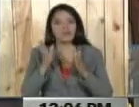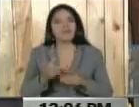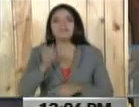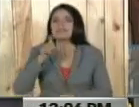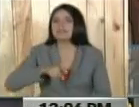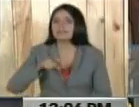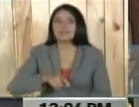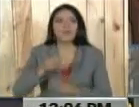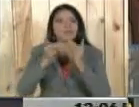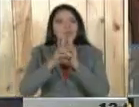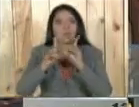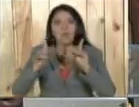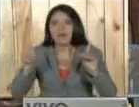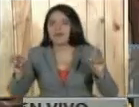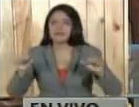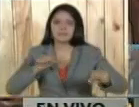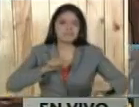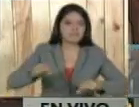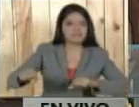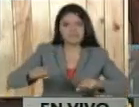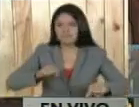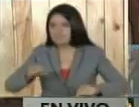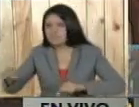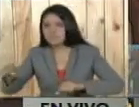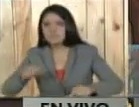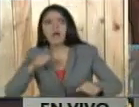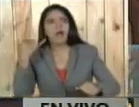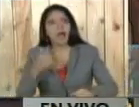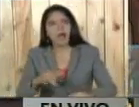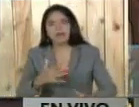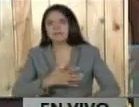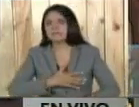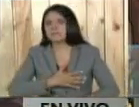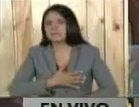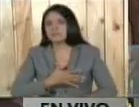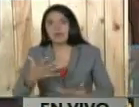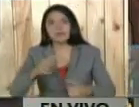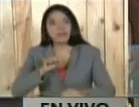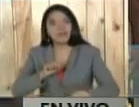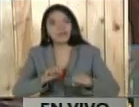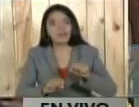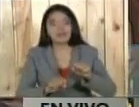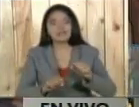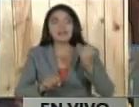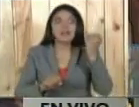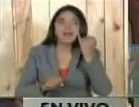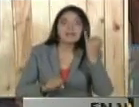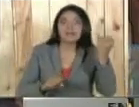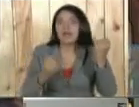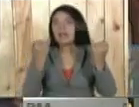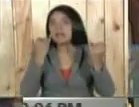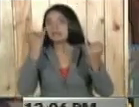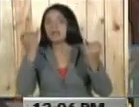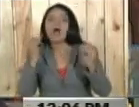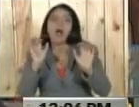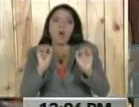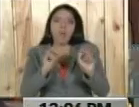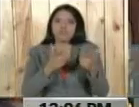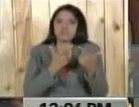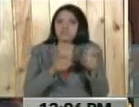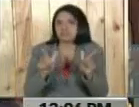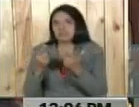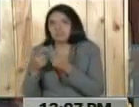movilizada, ¿no?, donde haya ferviente defensa de las ideas que cada quien tiene, pero